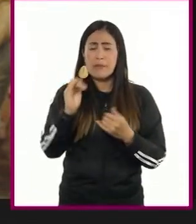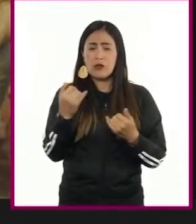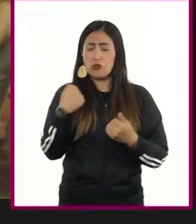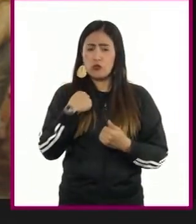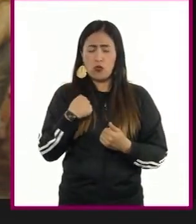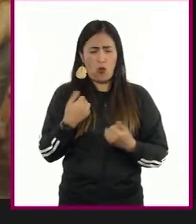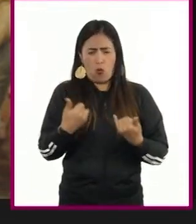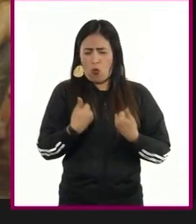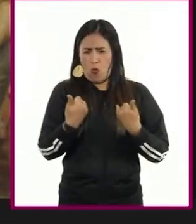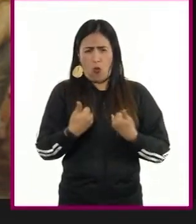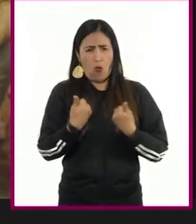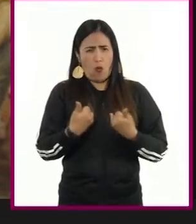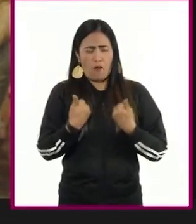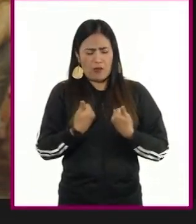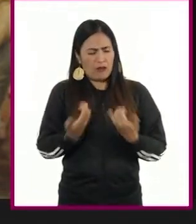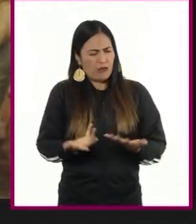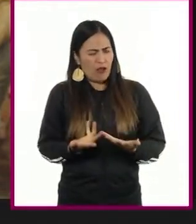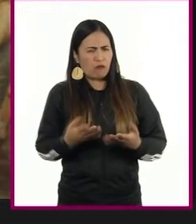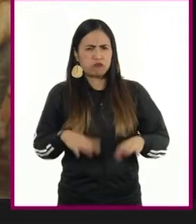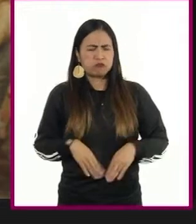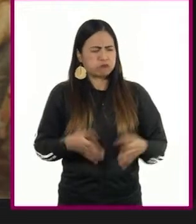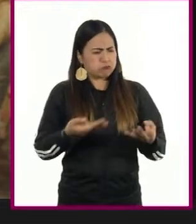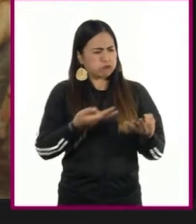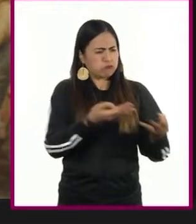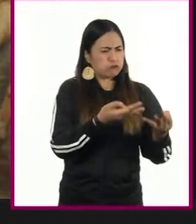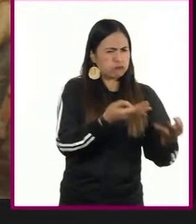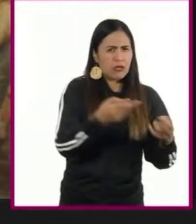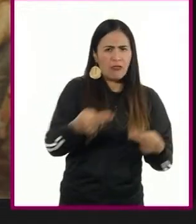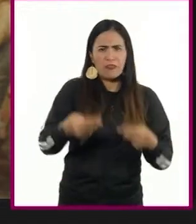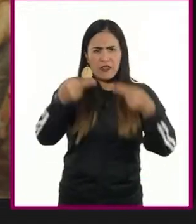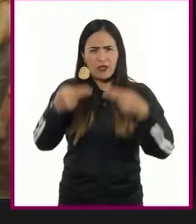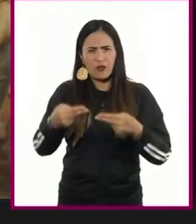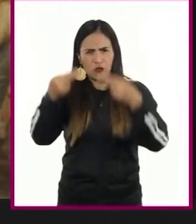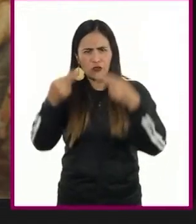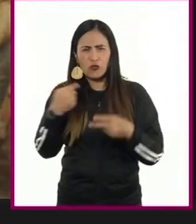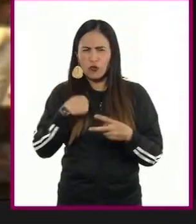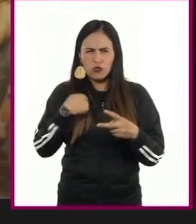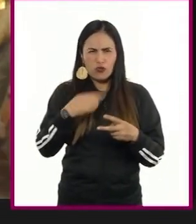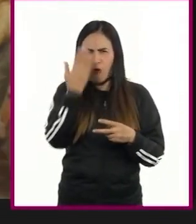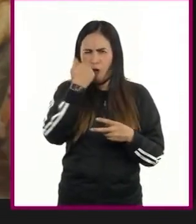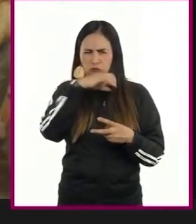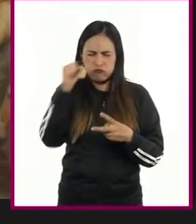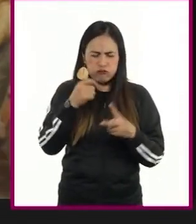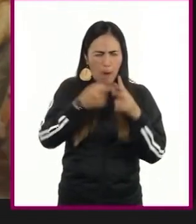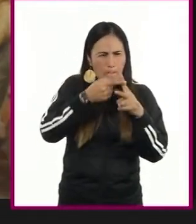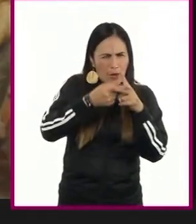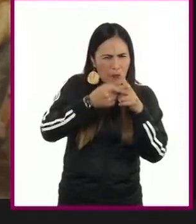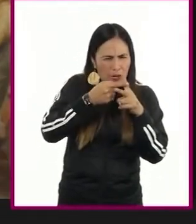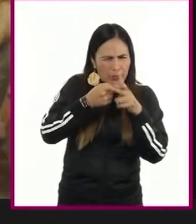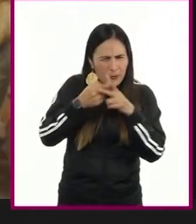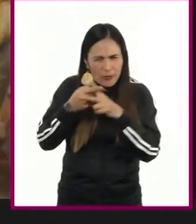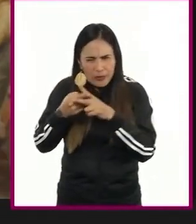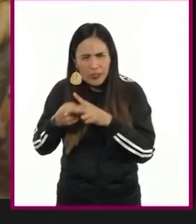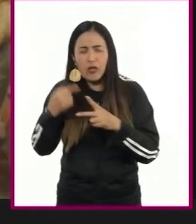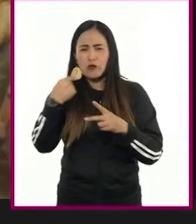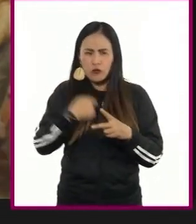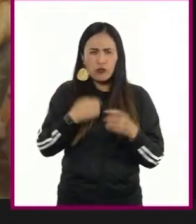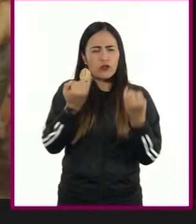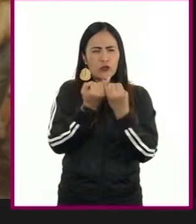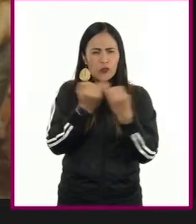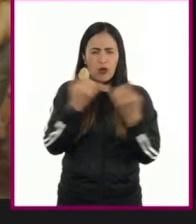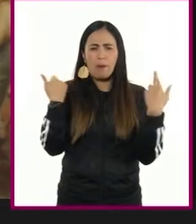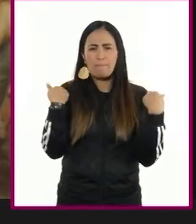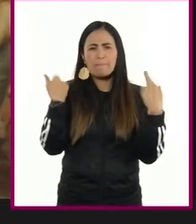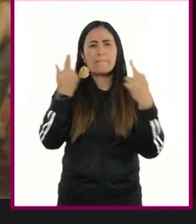mostré facultades para los negocios, pues era muy hábil haciendo cálculos matemáticos. En mis inicios como docente,